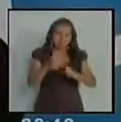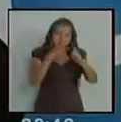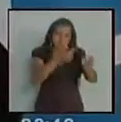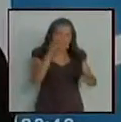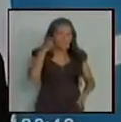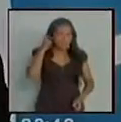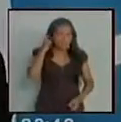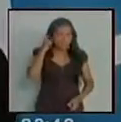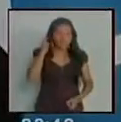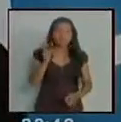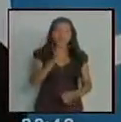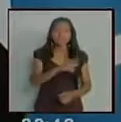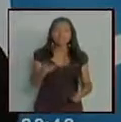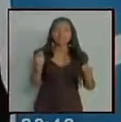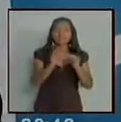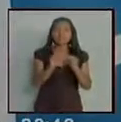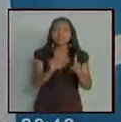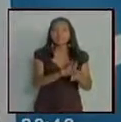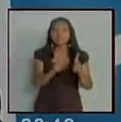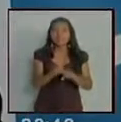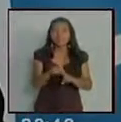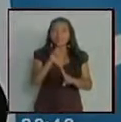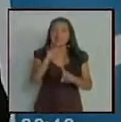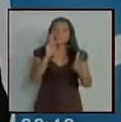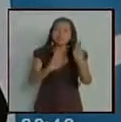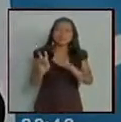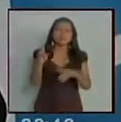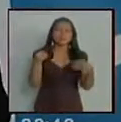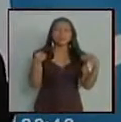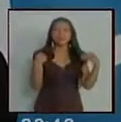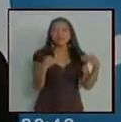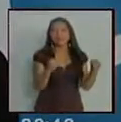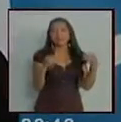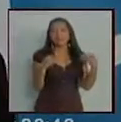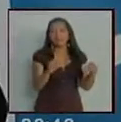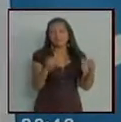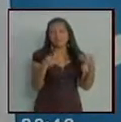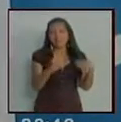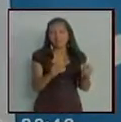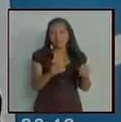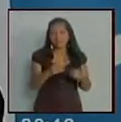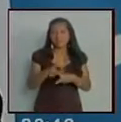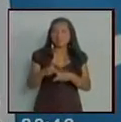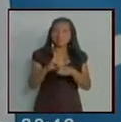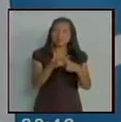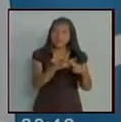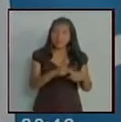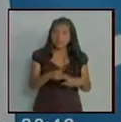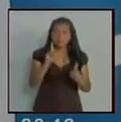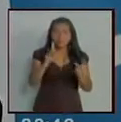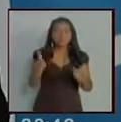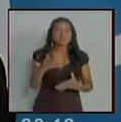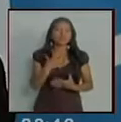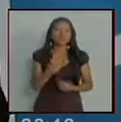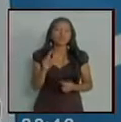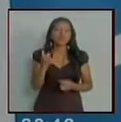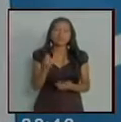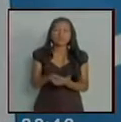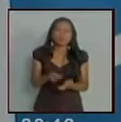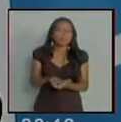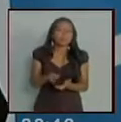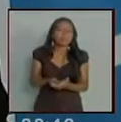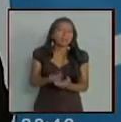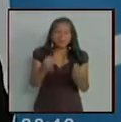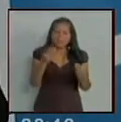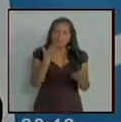pero también no se olviden que también es una venta de una cosa y existen personas con ciertos